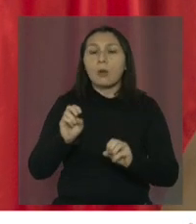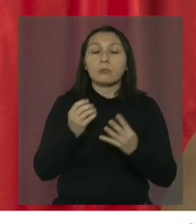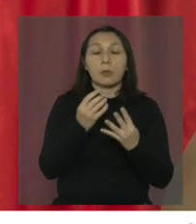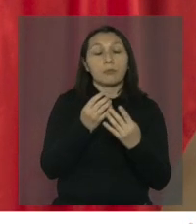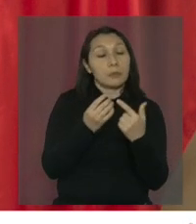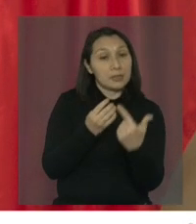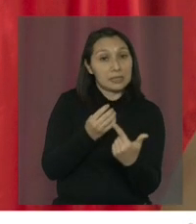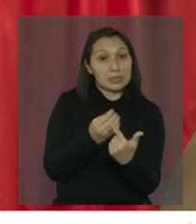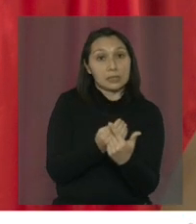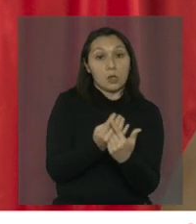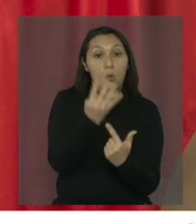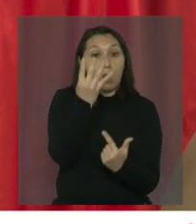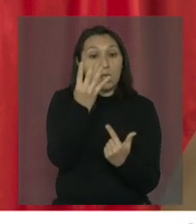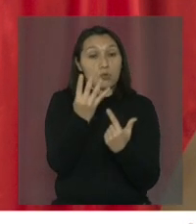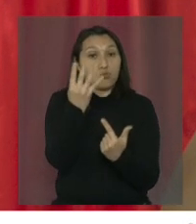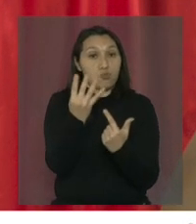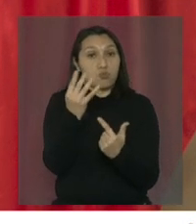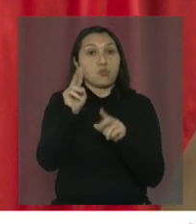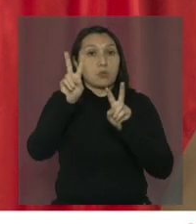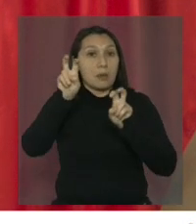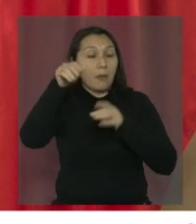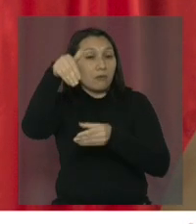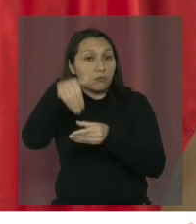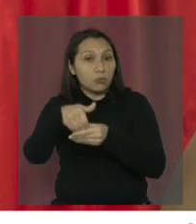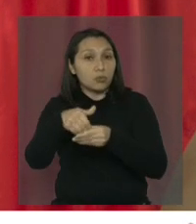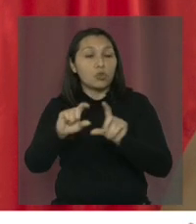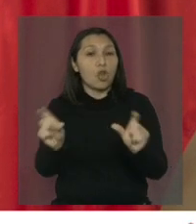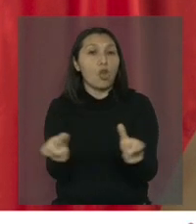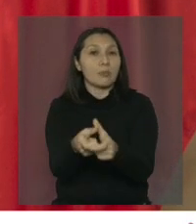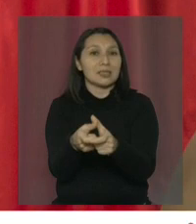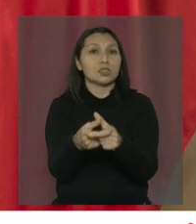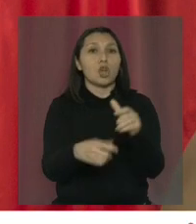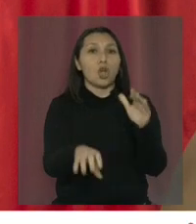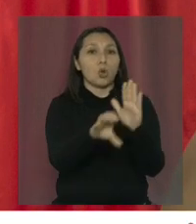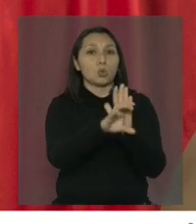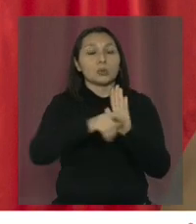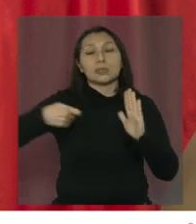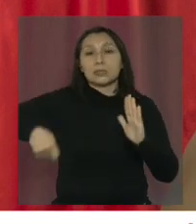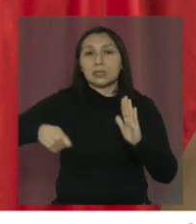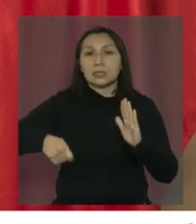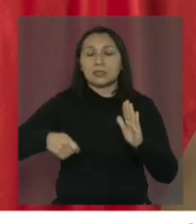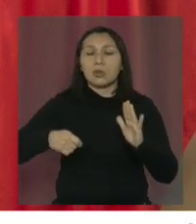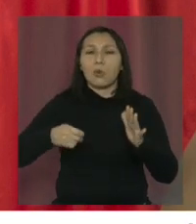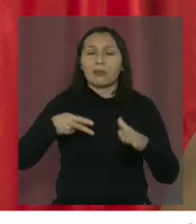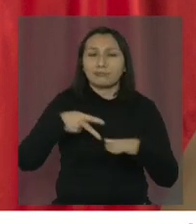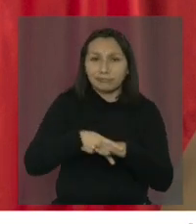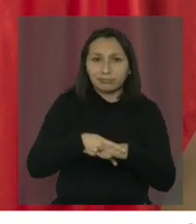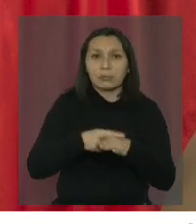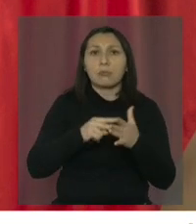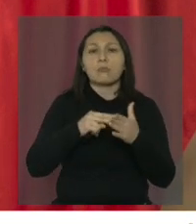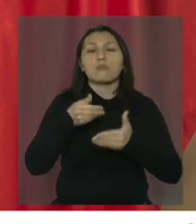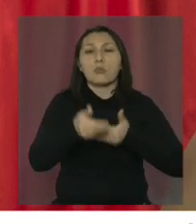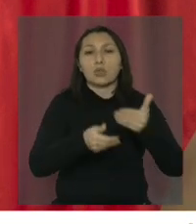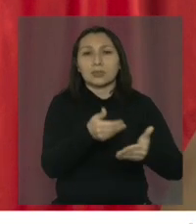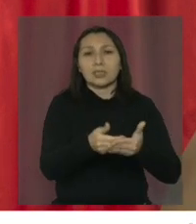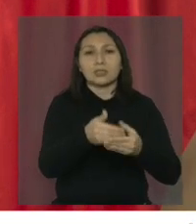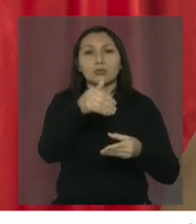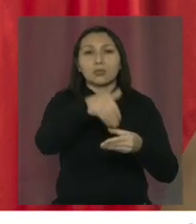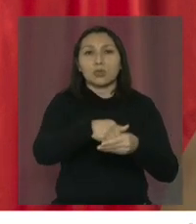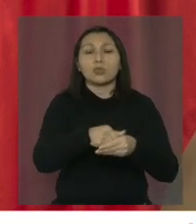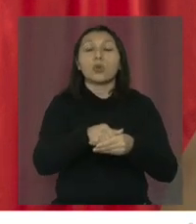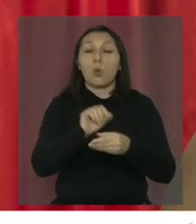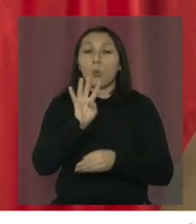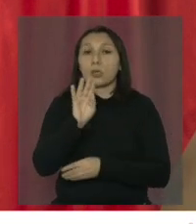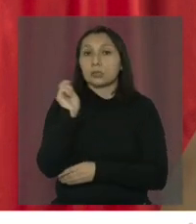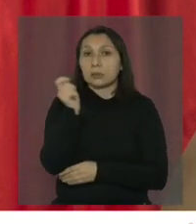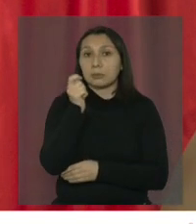séptimos que se va a ver también en la en la comisión de constitución en el senado empaña el proceso del plebiscito del 4 de septiembre porque si